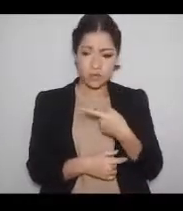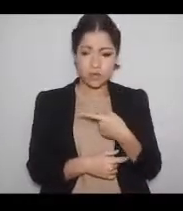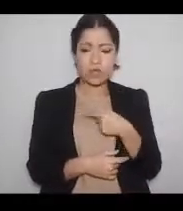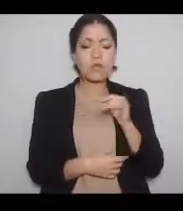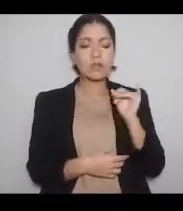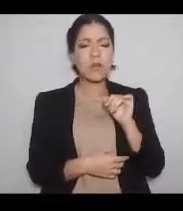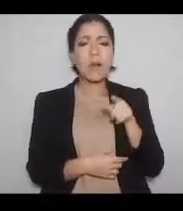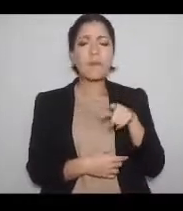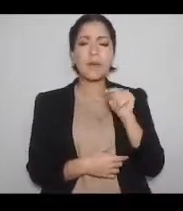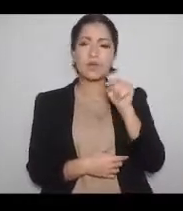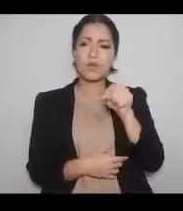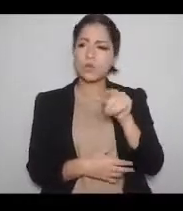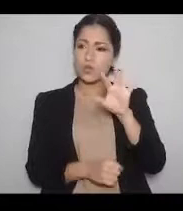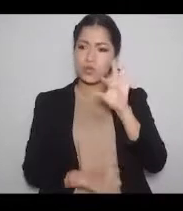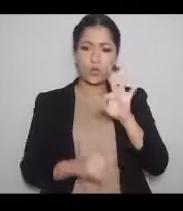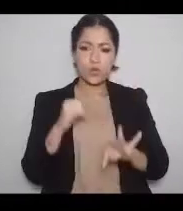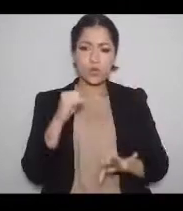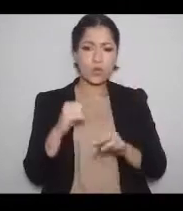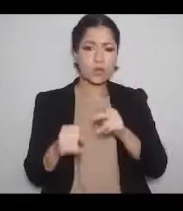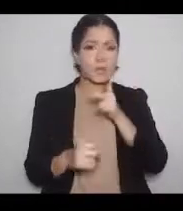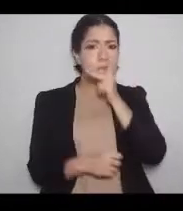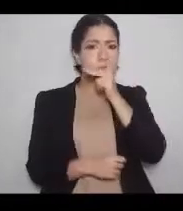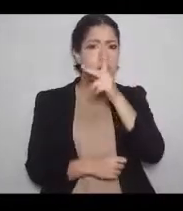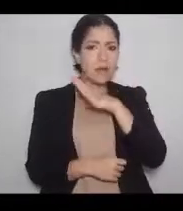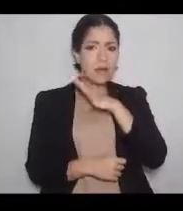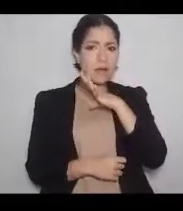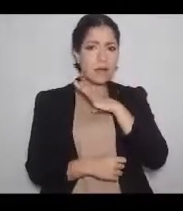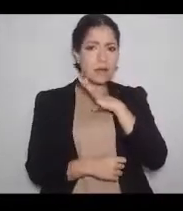odio. Dios me mandó un